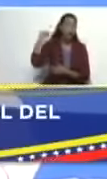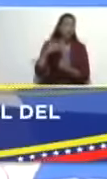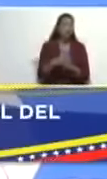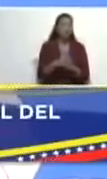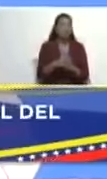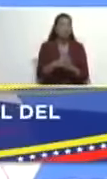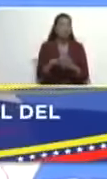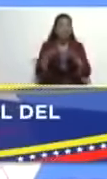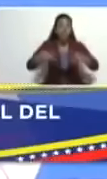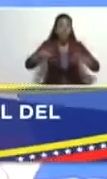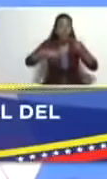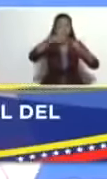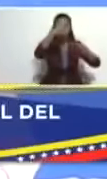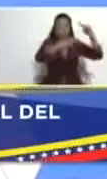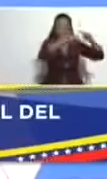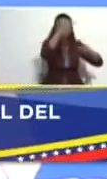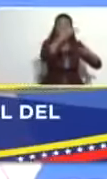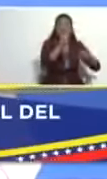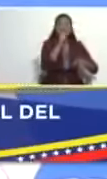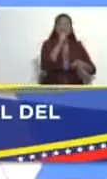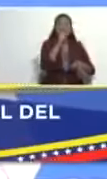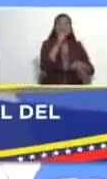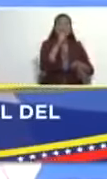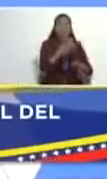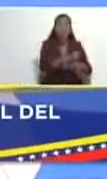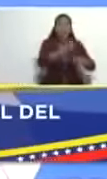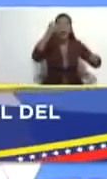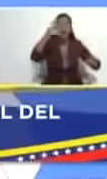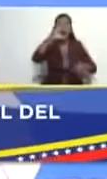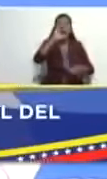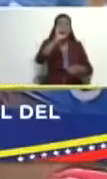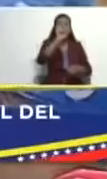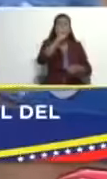el sector de la construcción estaba en manos de los cabilleros,